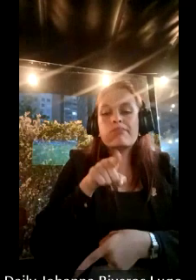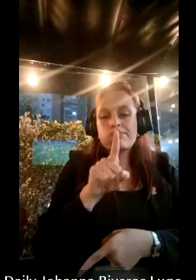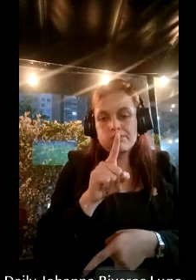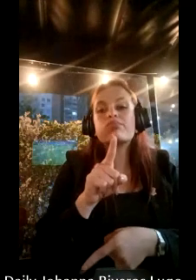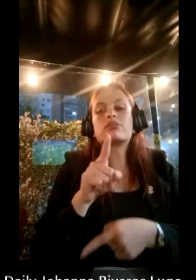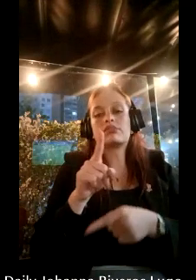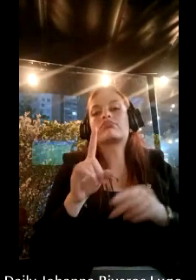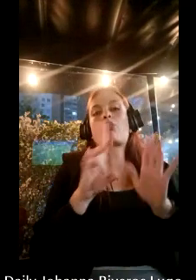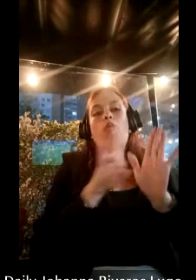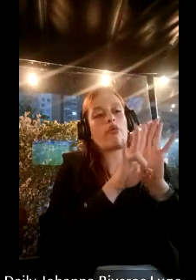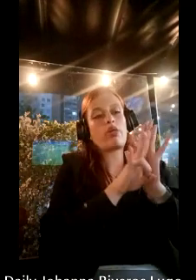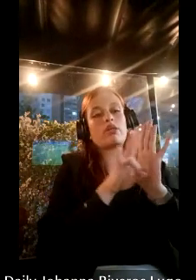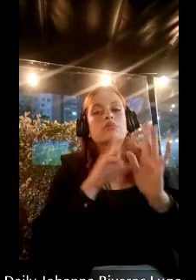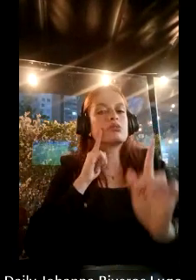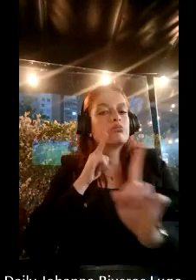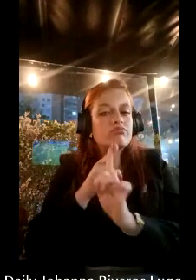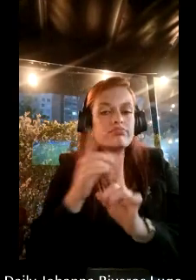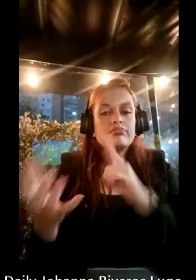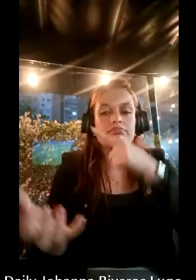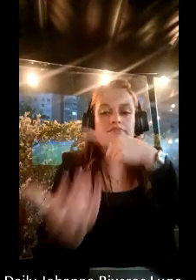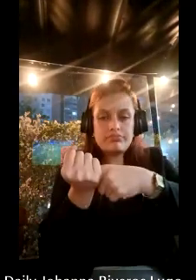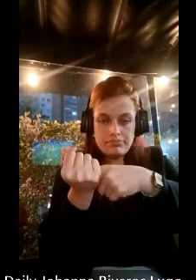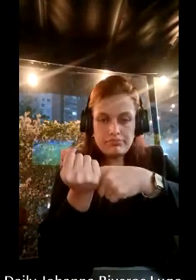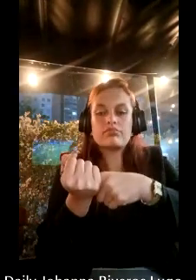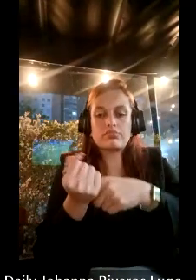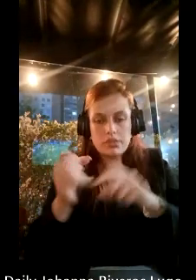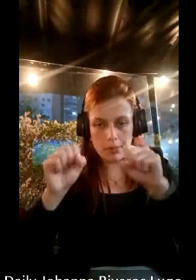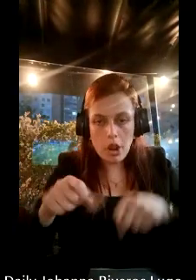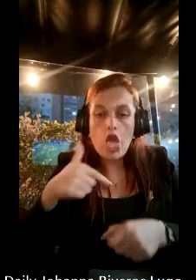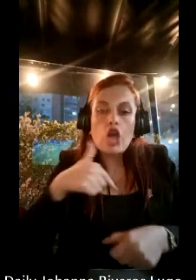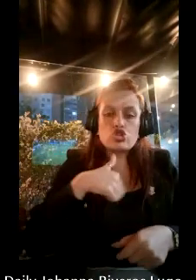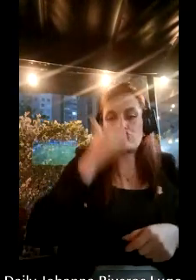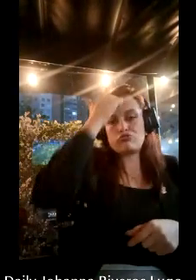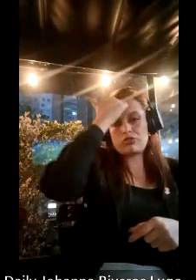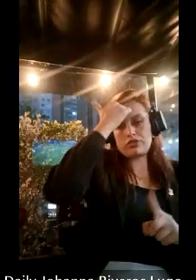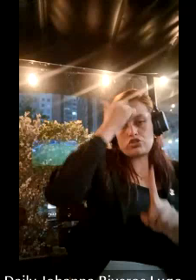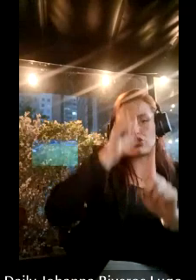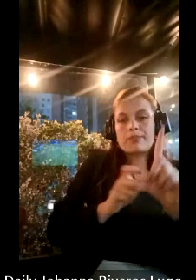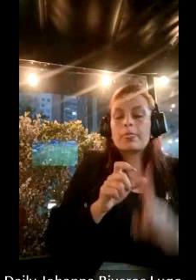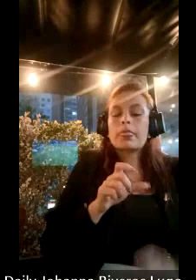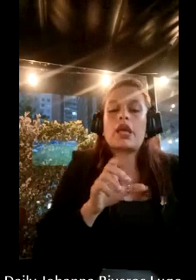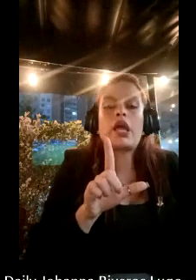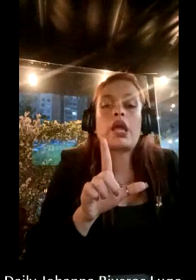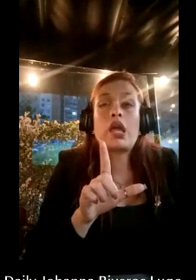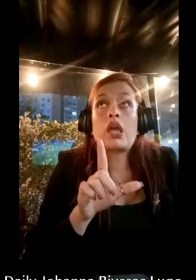eso pues estoy yo para apoyarlos en ese proceso.